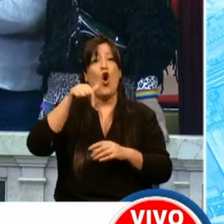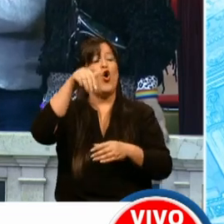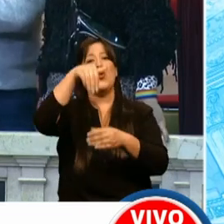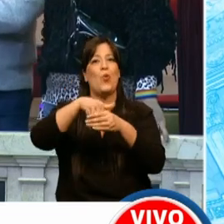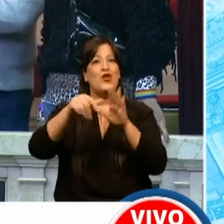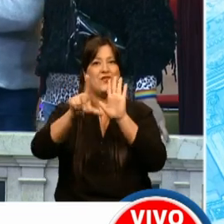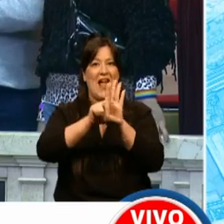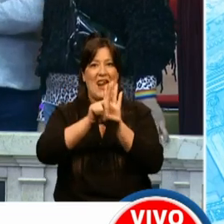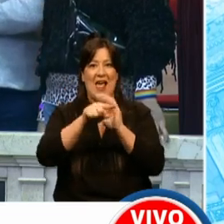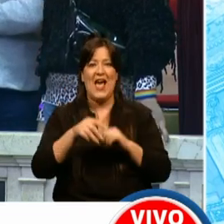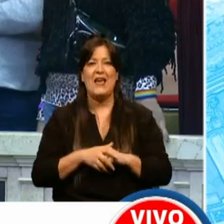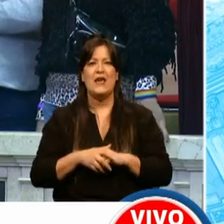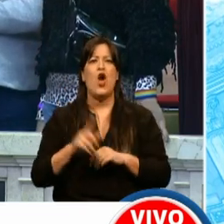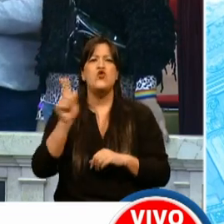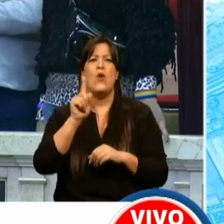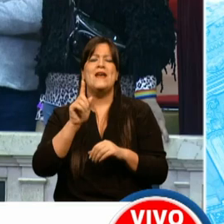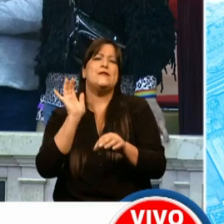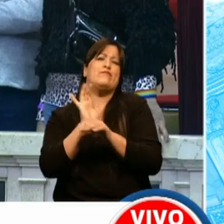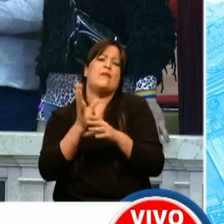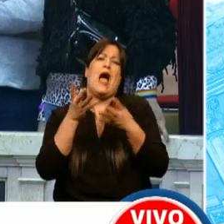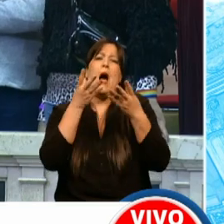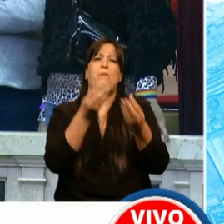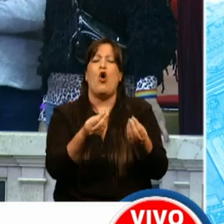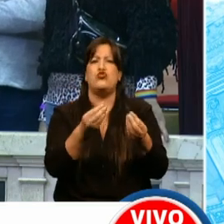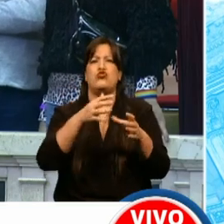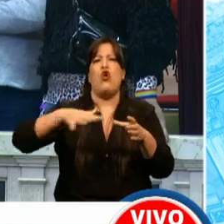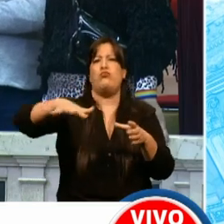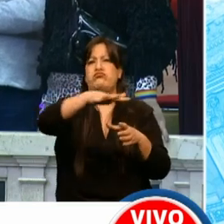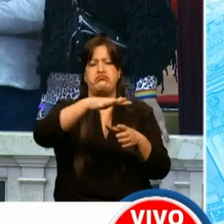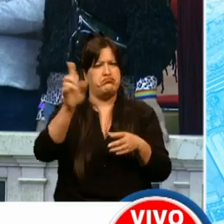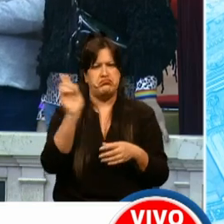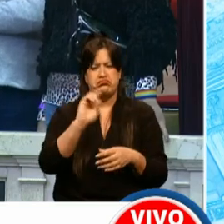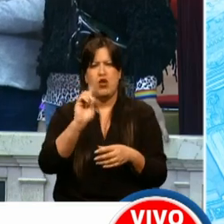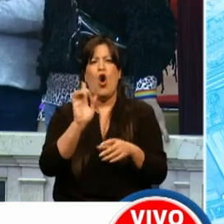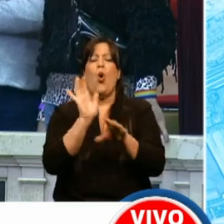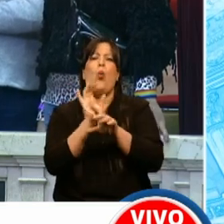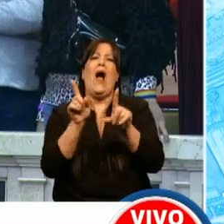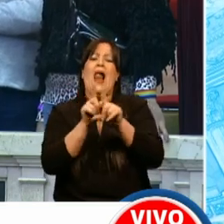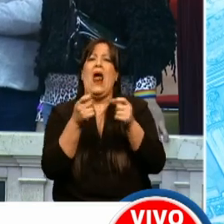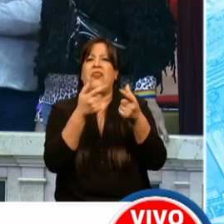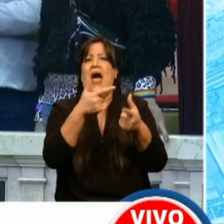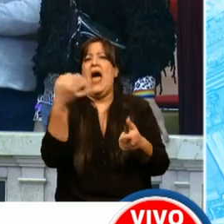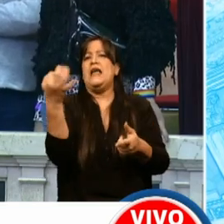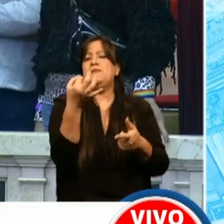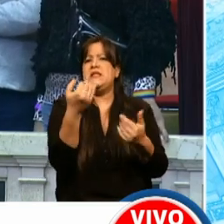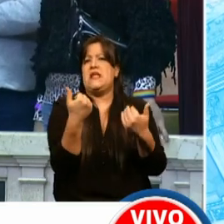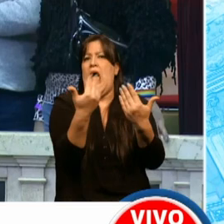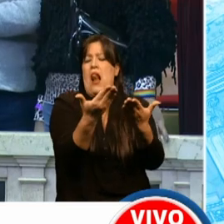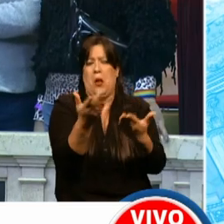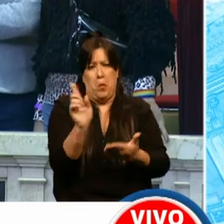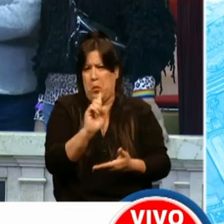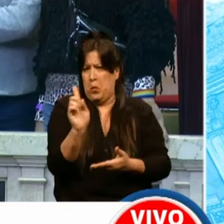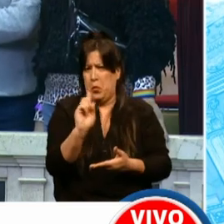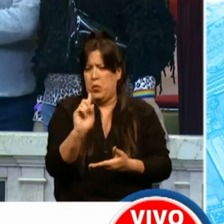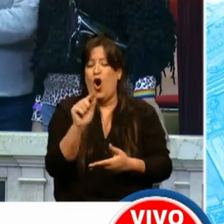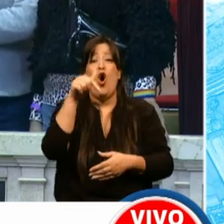ley que no es un apoyo hacia un sector no es un privilegio hacia un sector lo que estamos